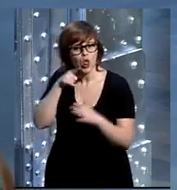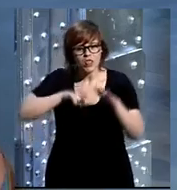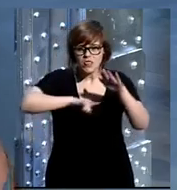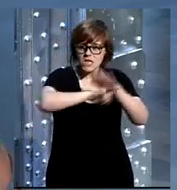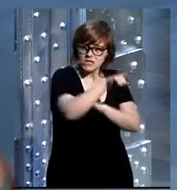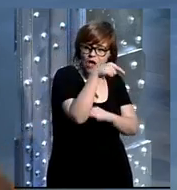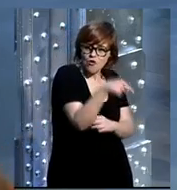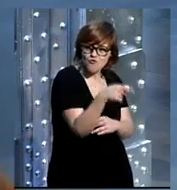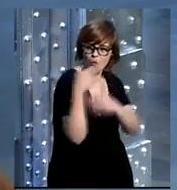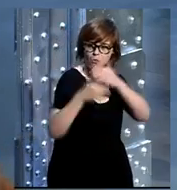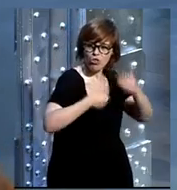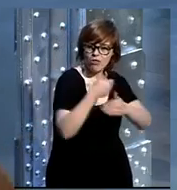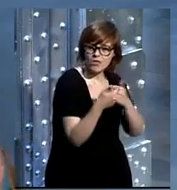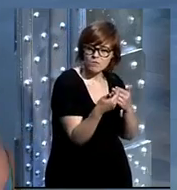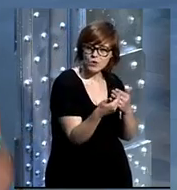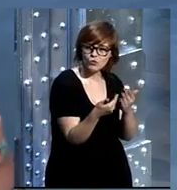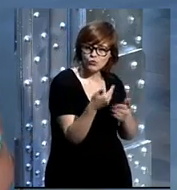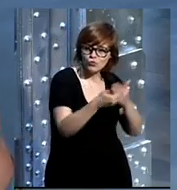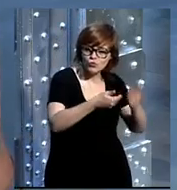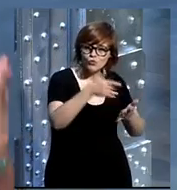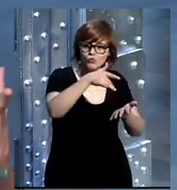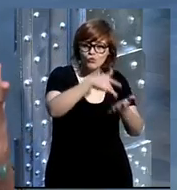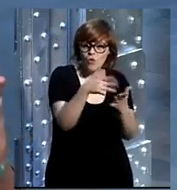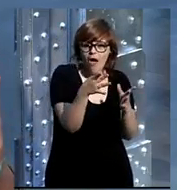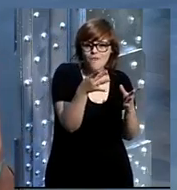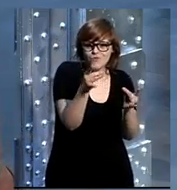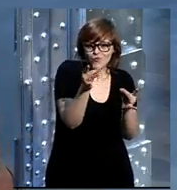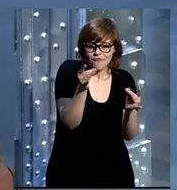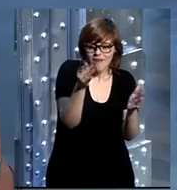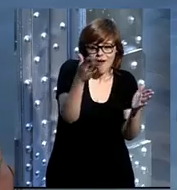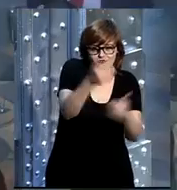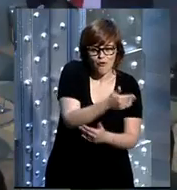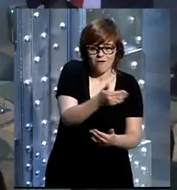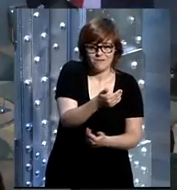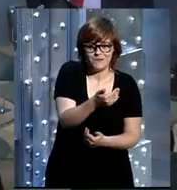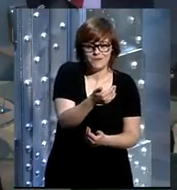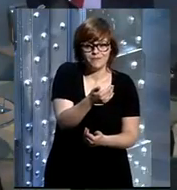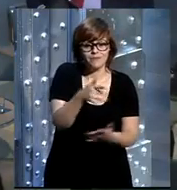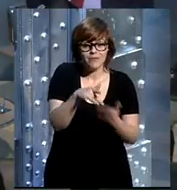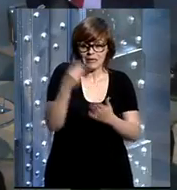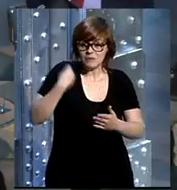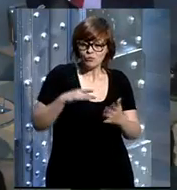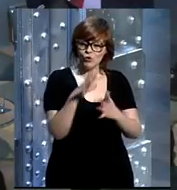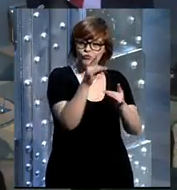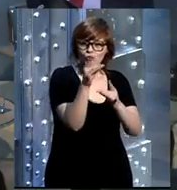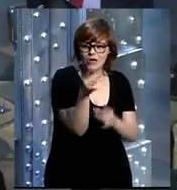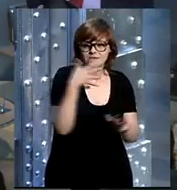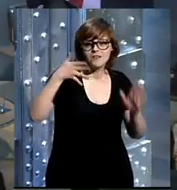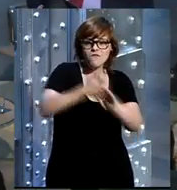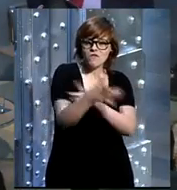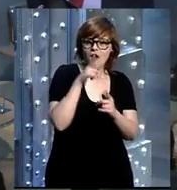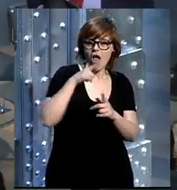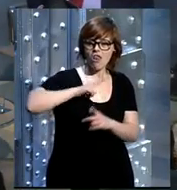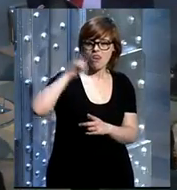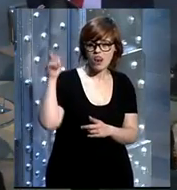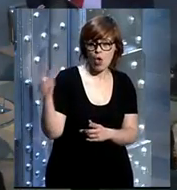general con procedimientos que son mucho más intangibles. Y esta intangibilidad, esta distancia que hay